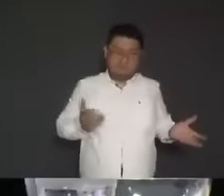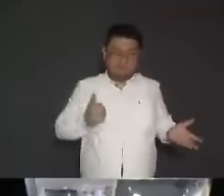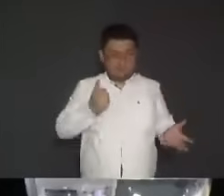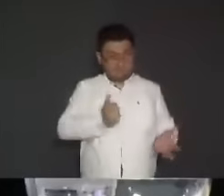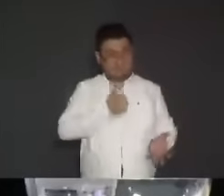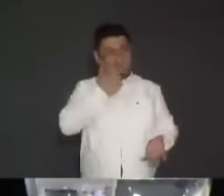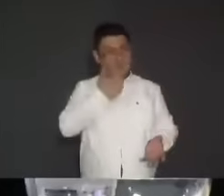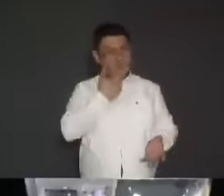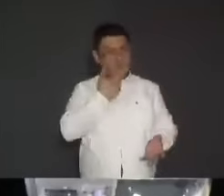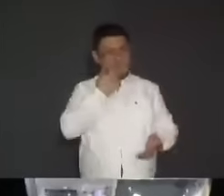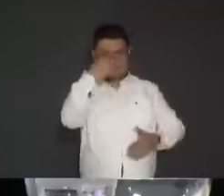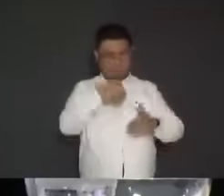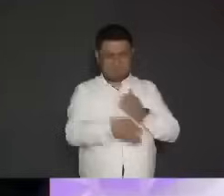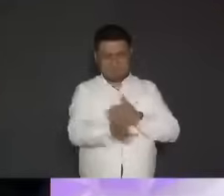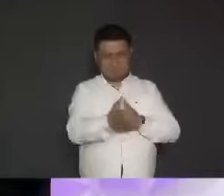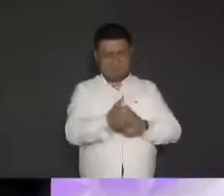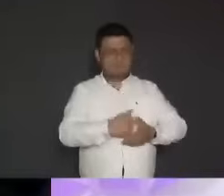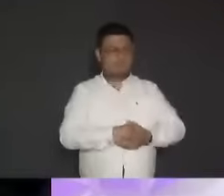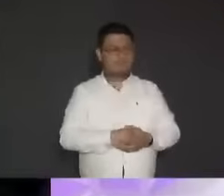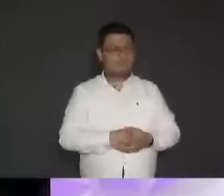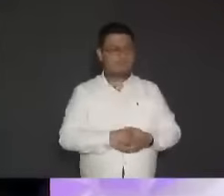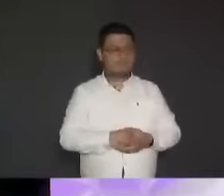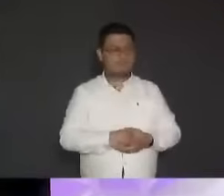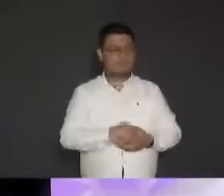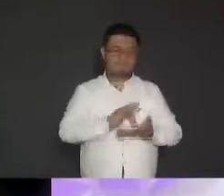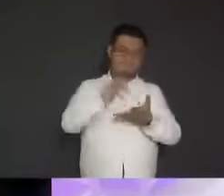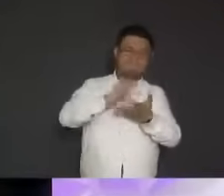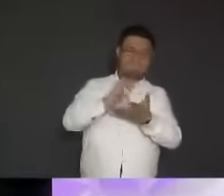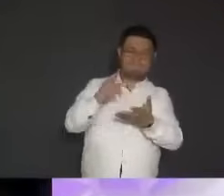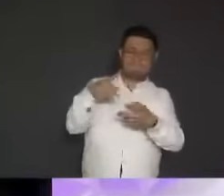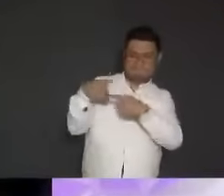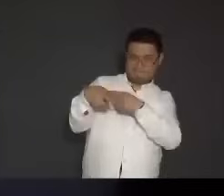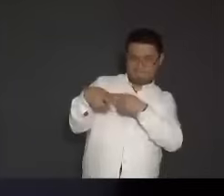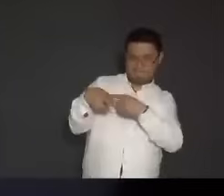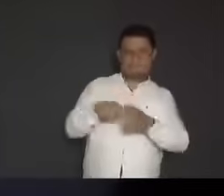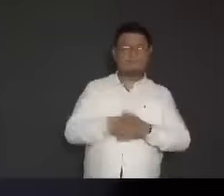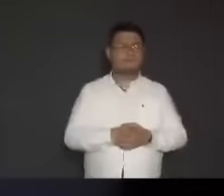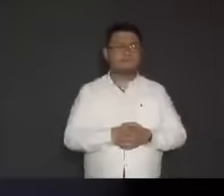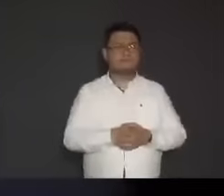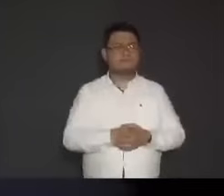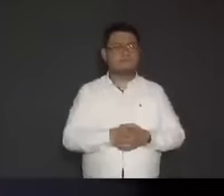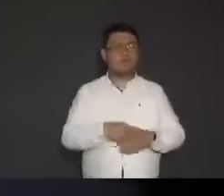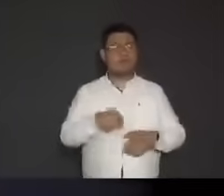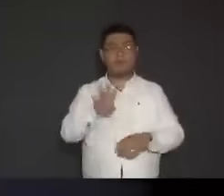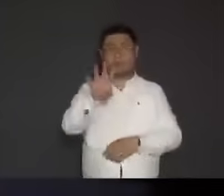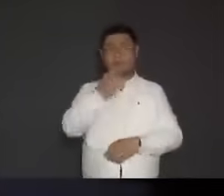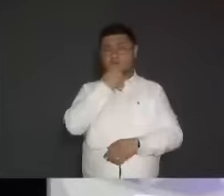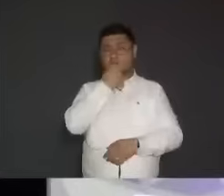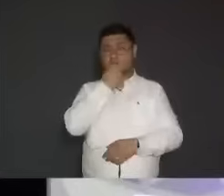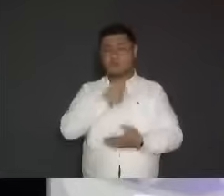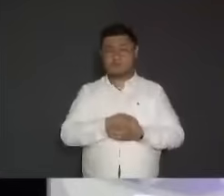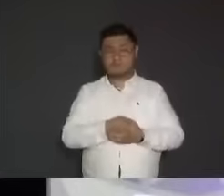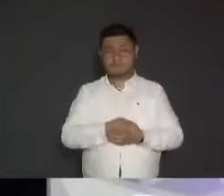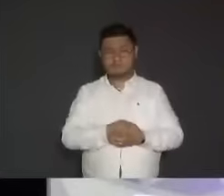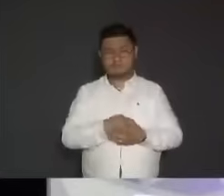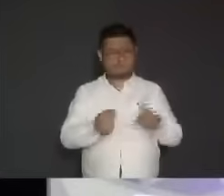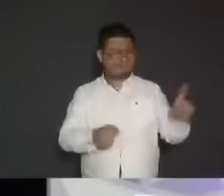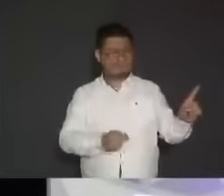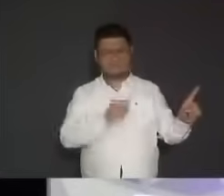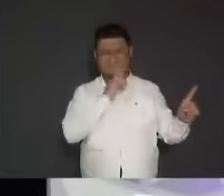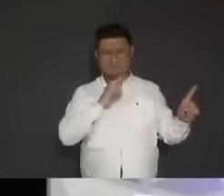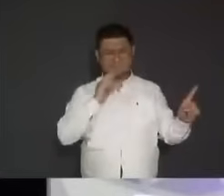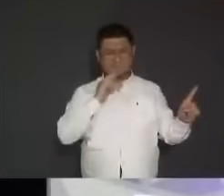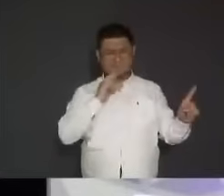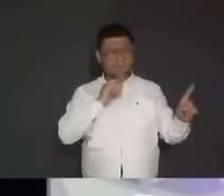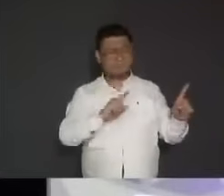drenaje antes. Gracias, candidata. Le quedan 4 segundos, candidata. Cada que hable el candidato del PRI, esto es lo